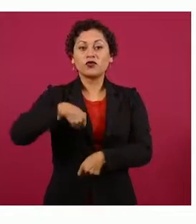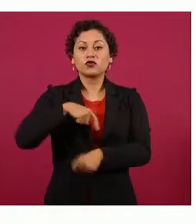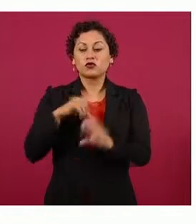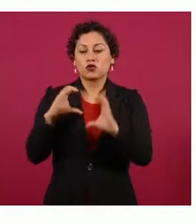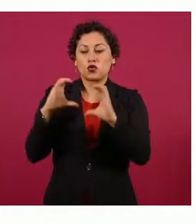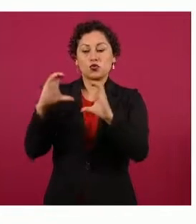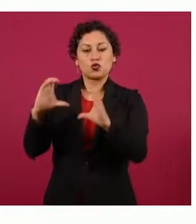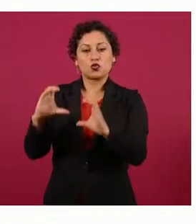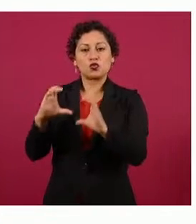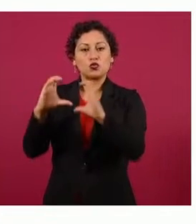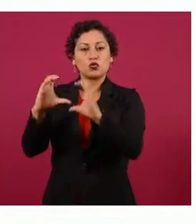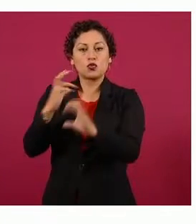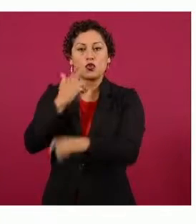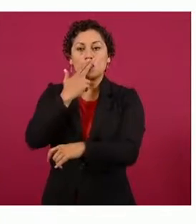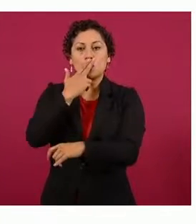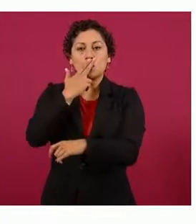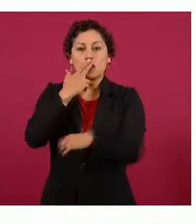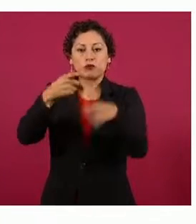cenotes,